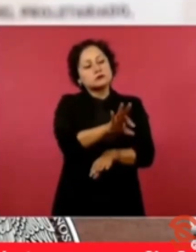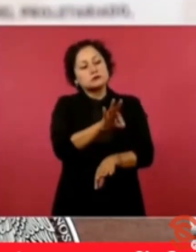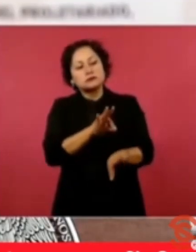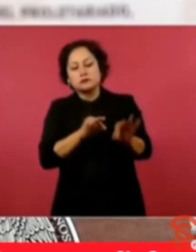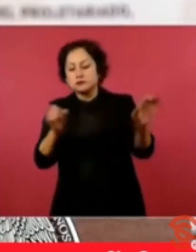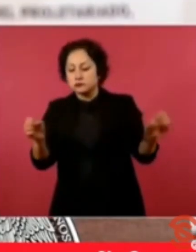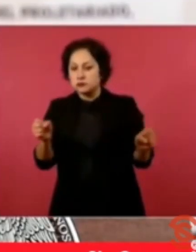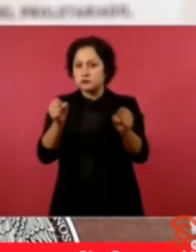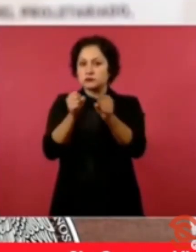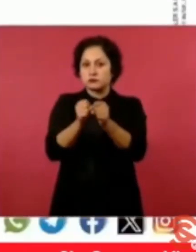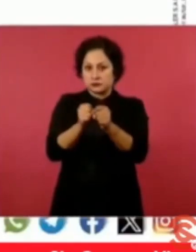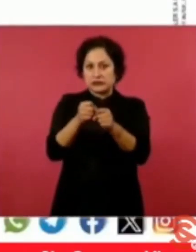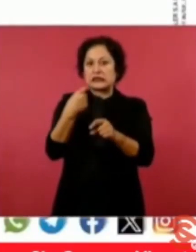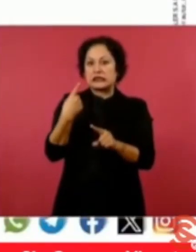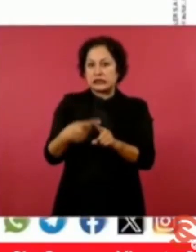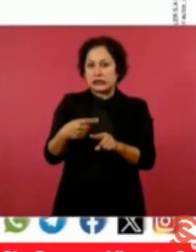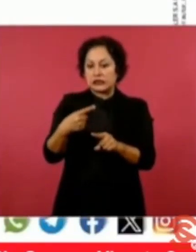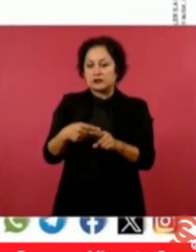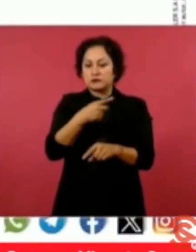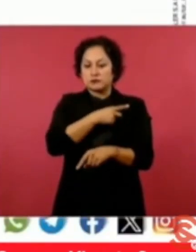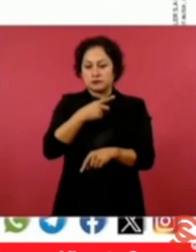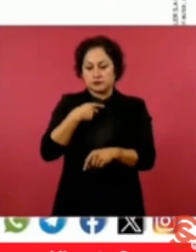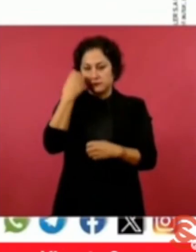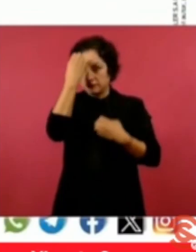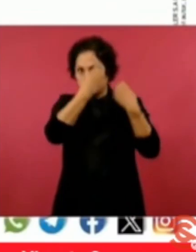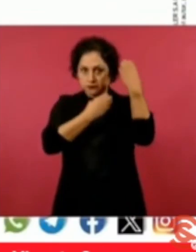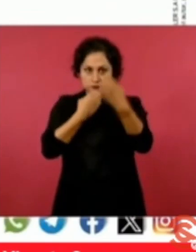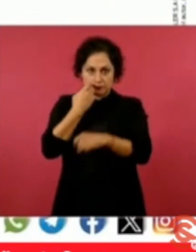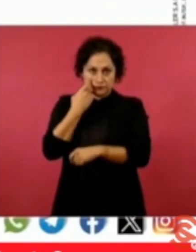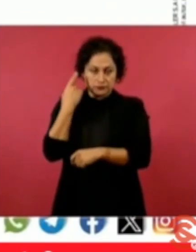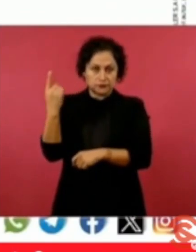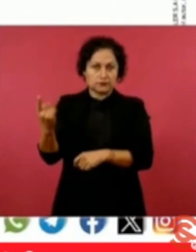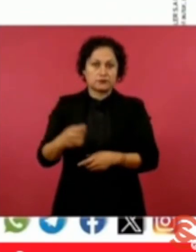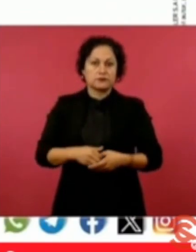candidatos, o que cualquier abogado debe ser candidato.